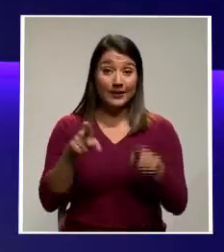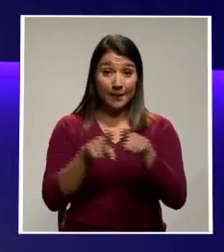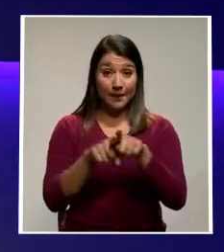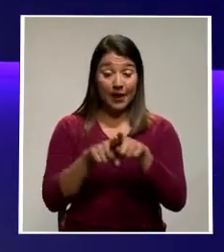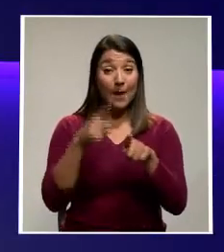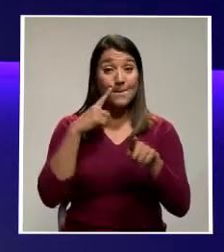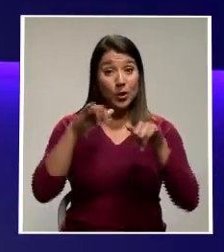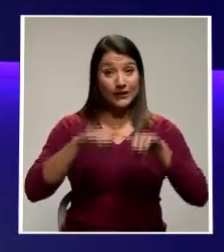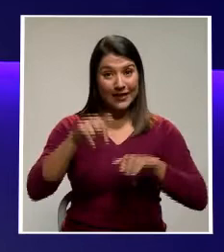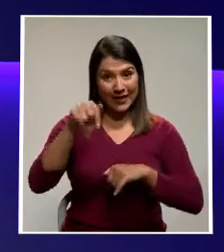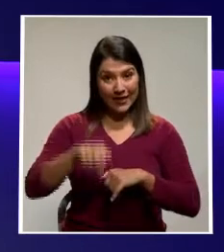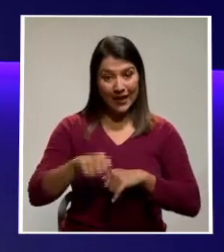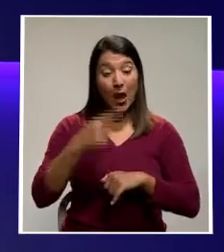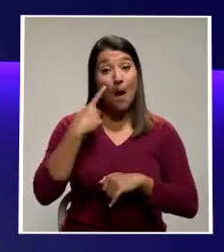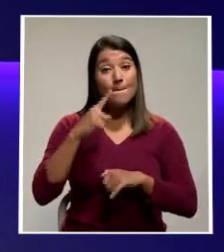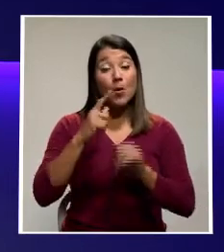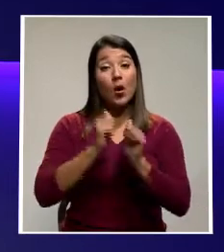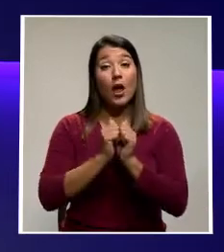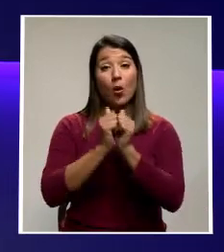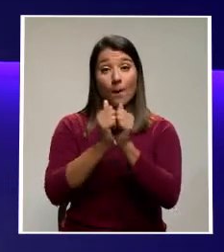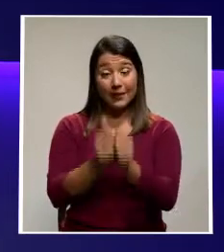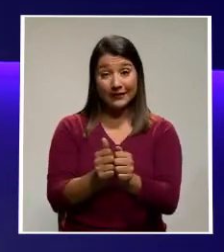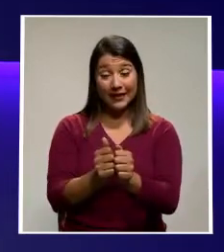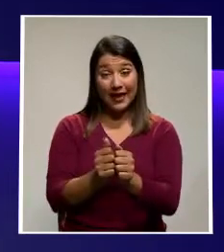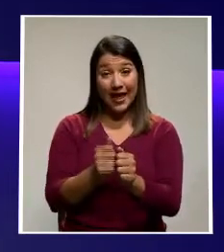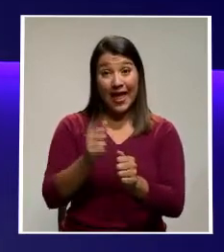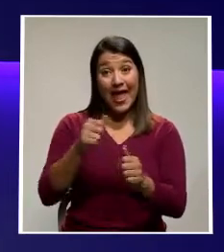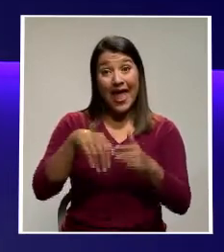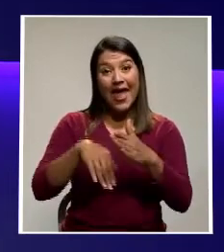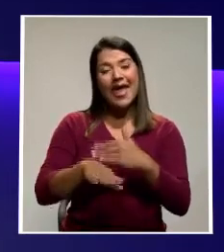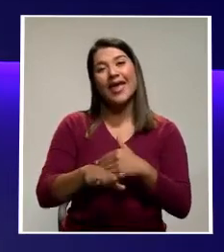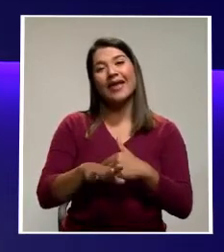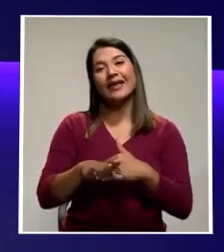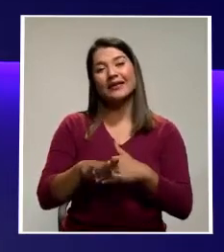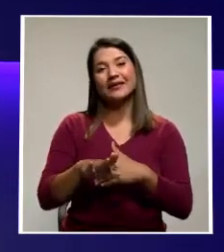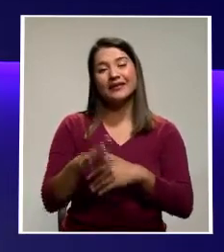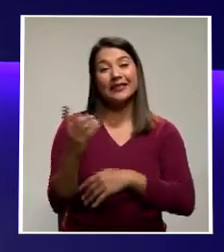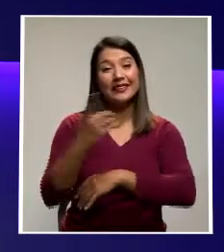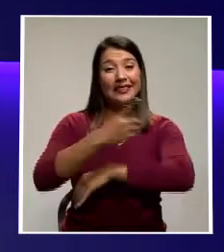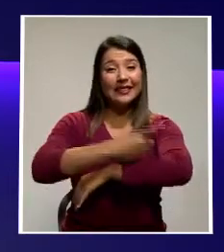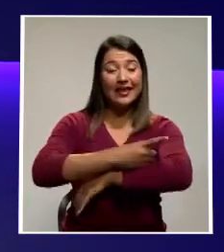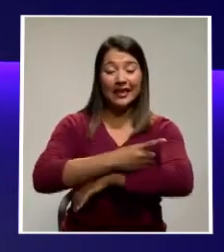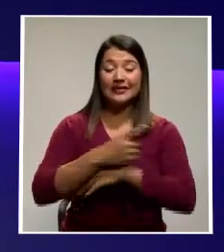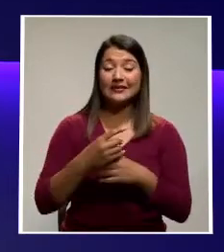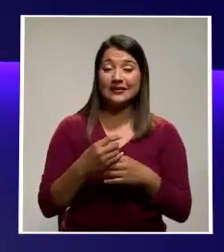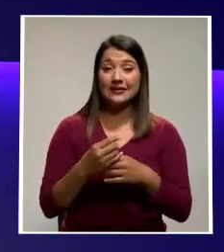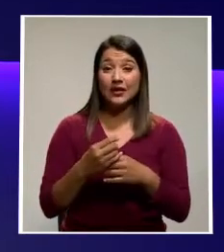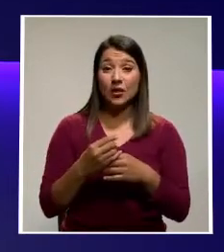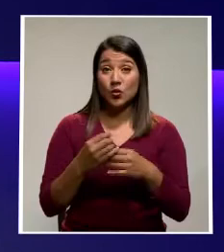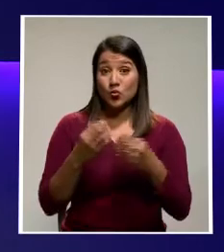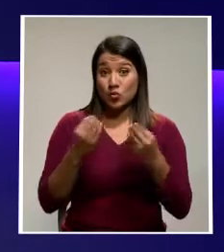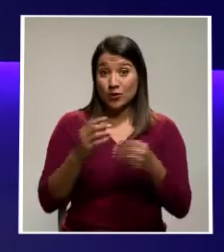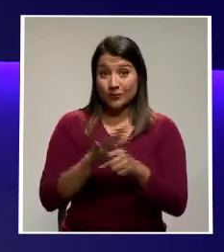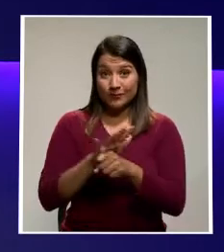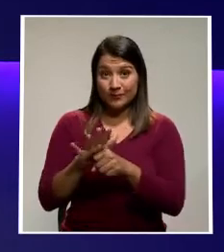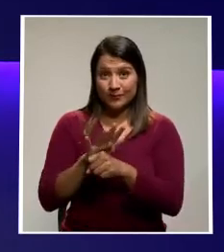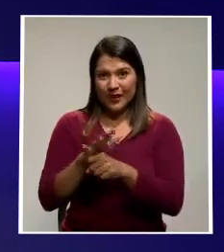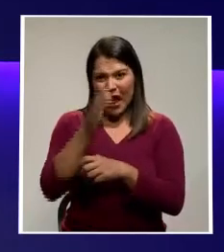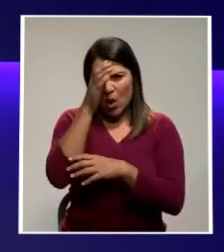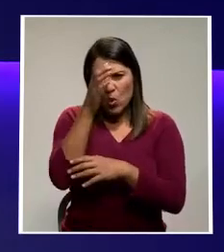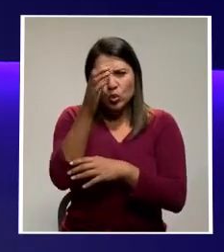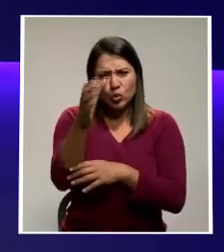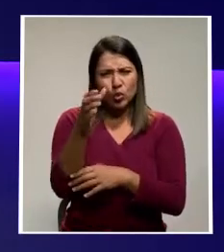por estar ahí, por acompañarnos en estas jornadas. La cultura nos hace